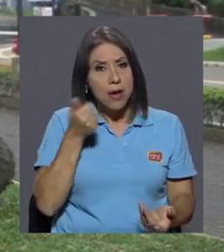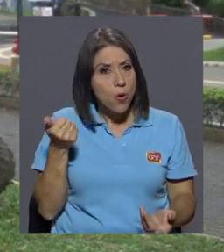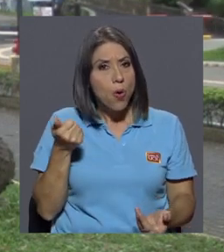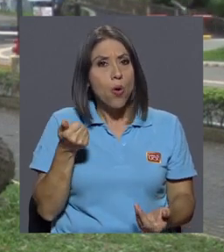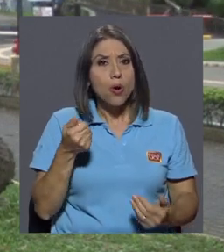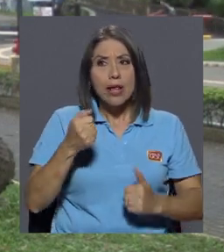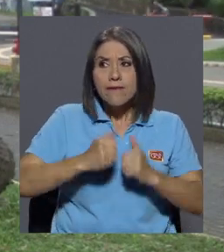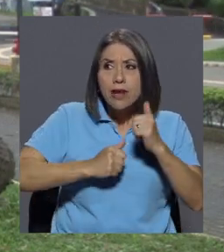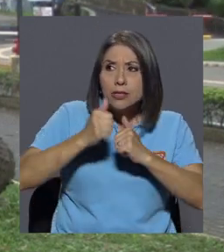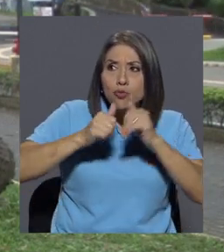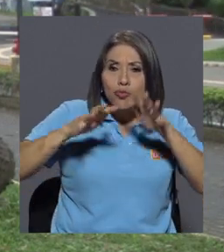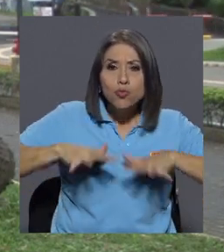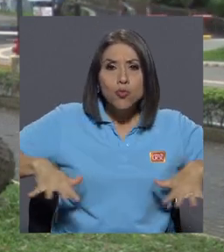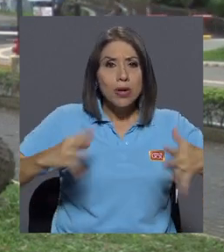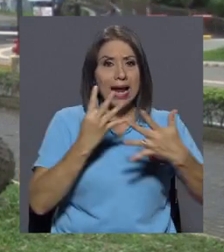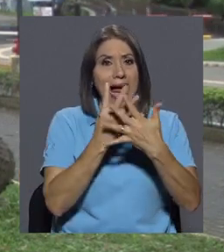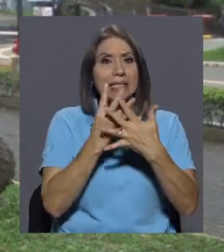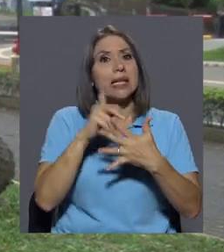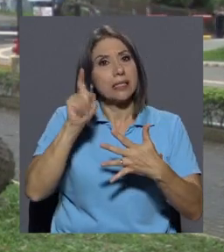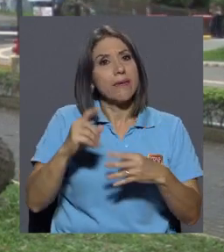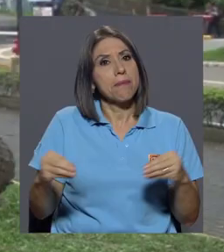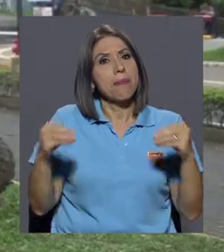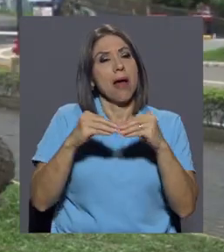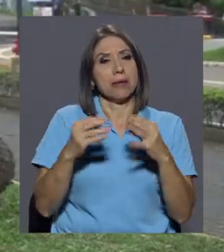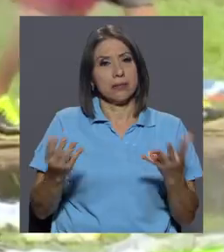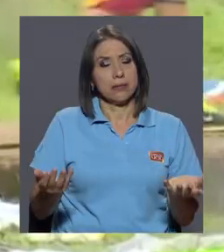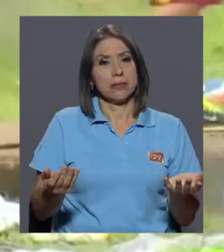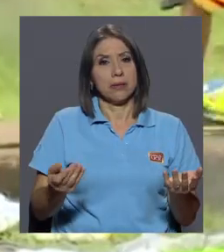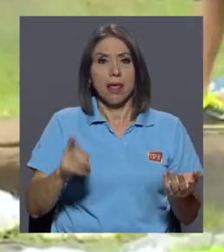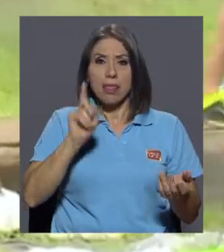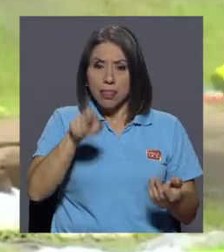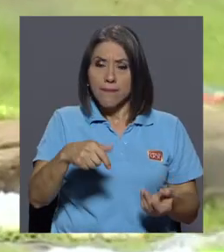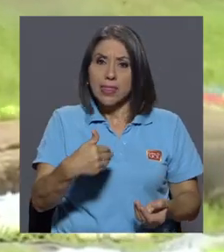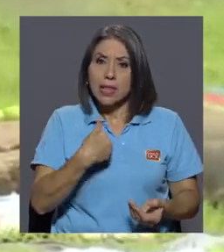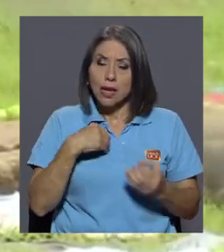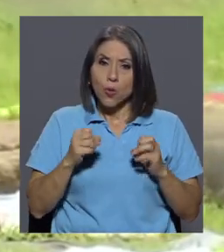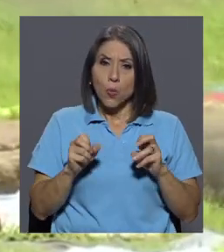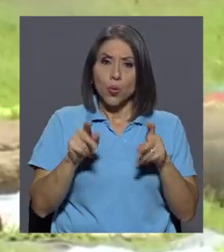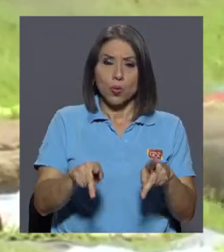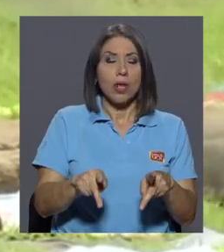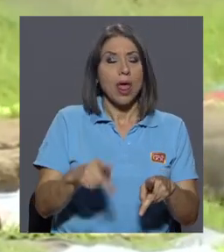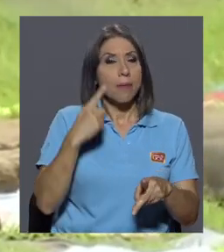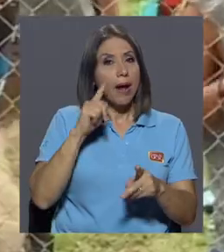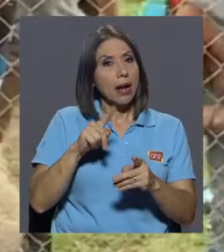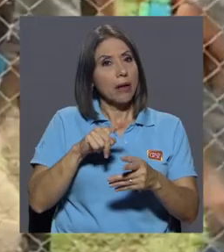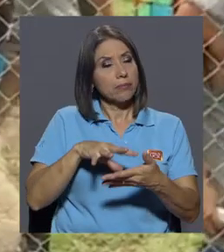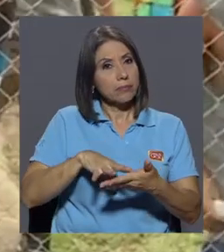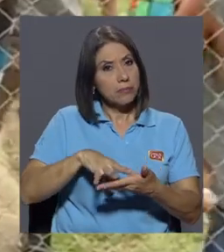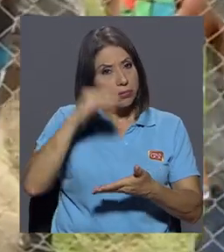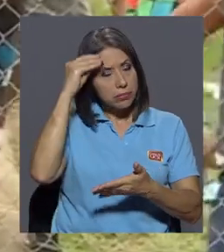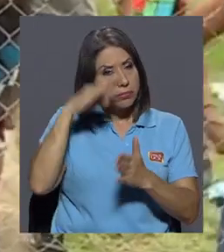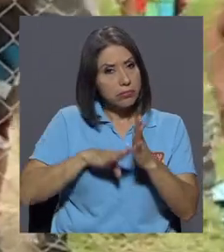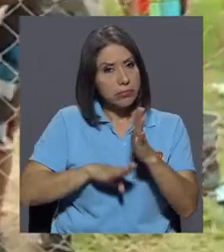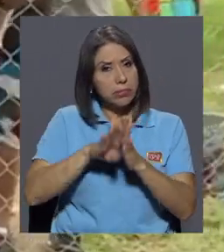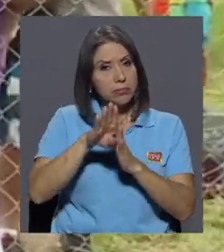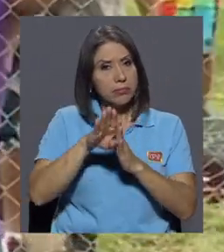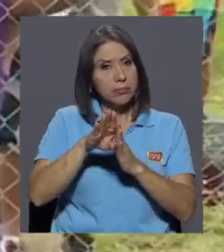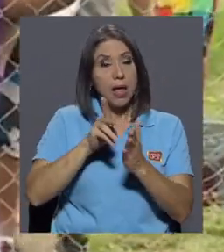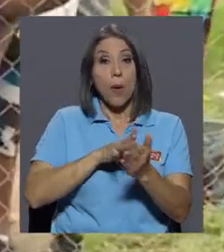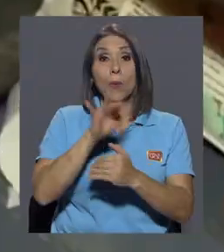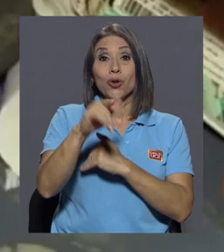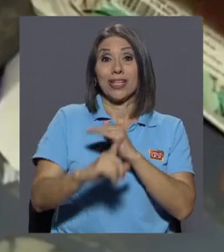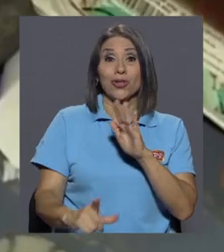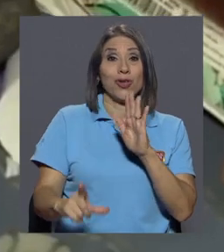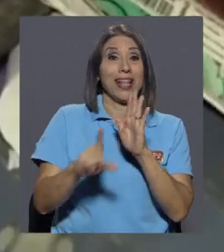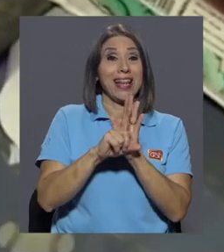mejor infraestructura en las cárceles, deberían haber más, deberían tener oportunidad de superarse. El proyecto de ley